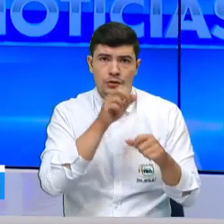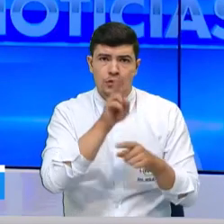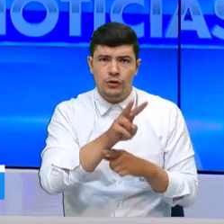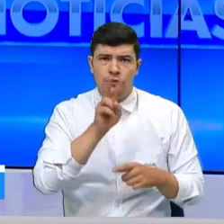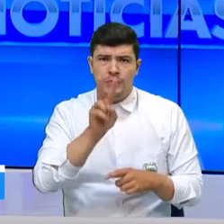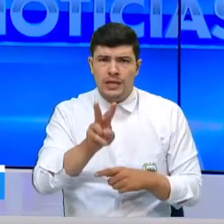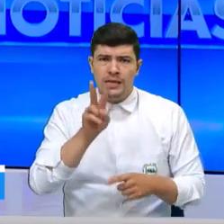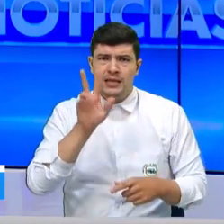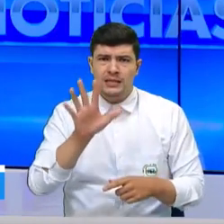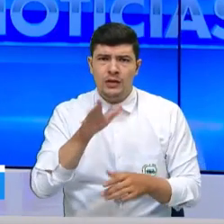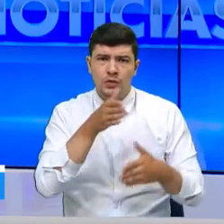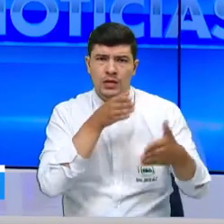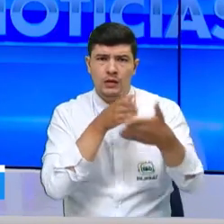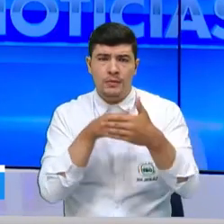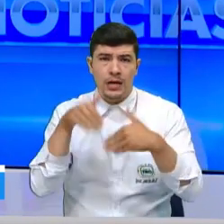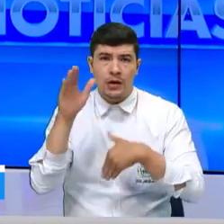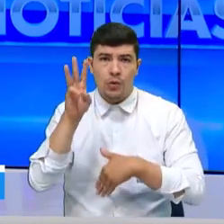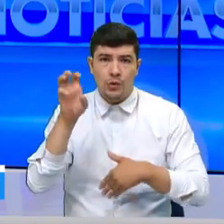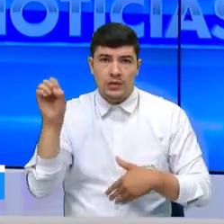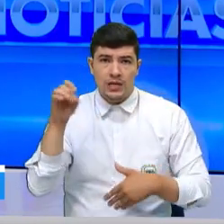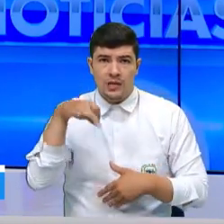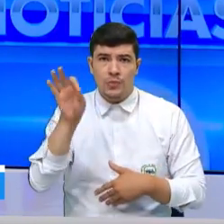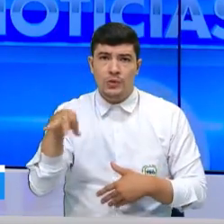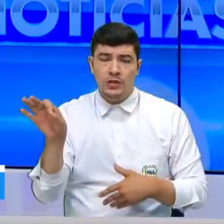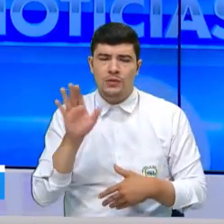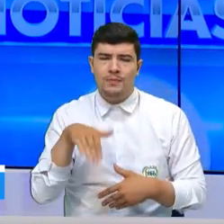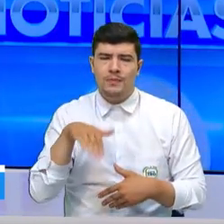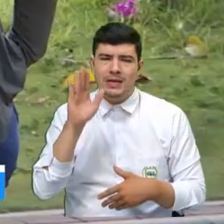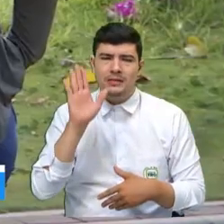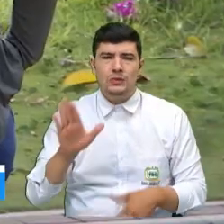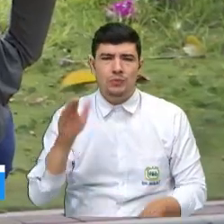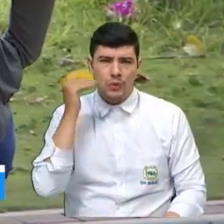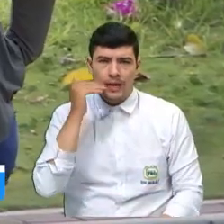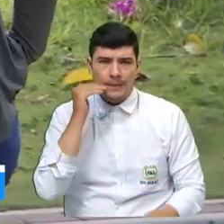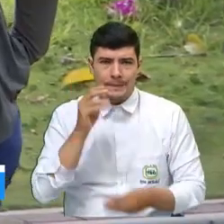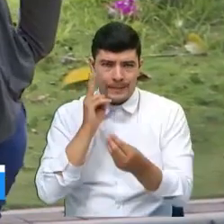por este delito. En un 80% de las mujeres son las víctimas.